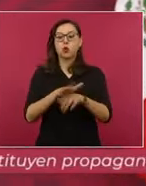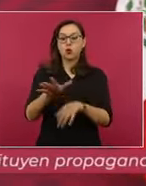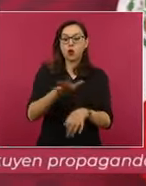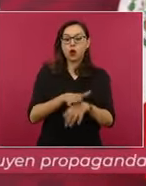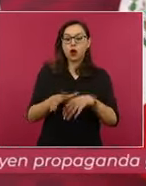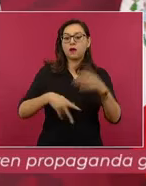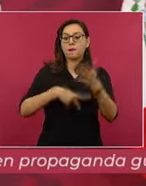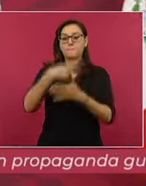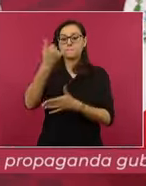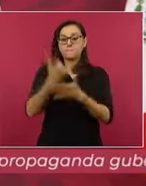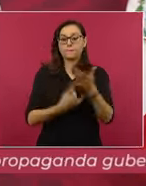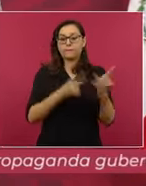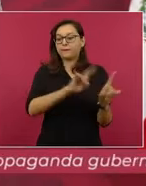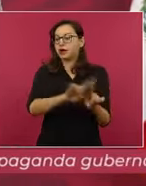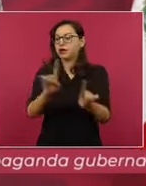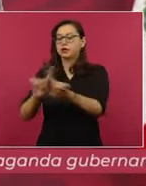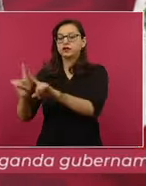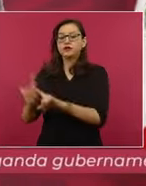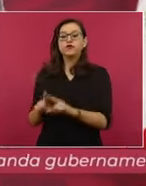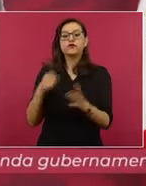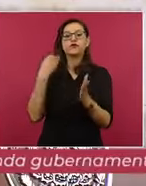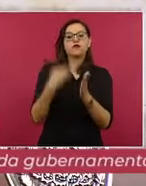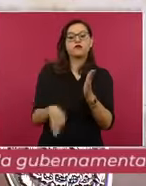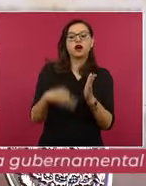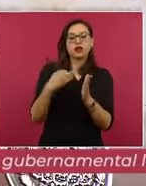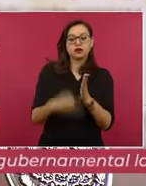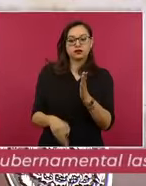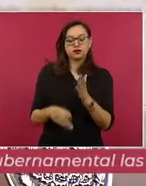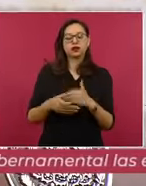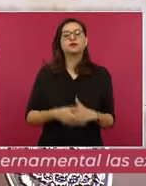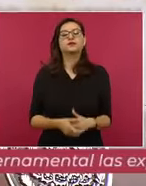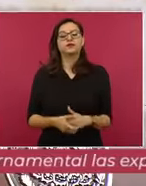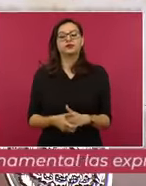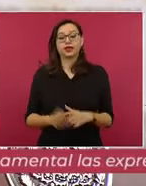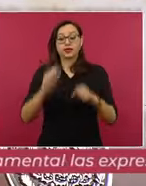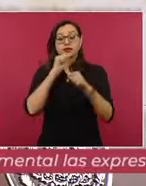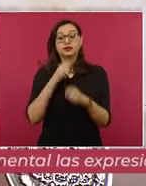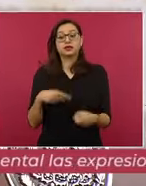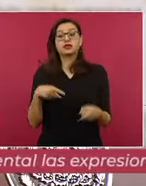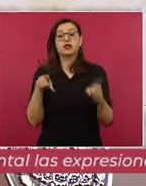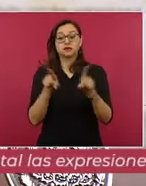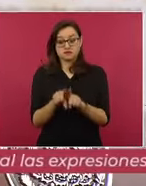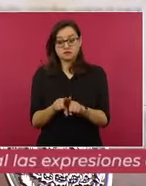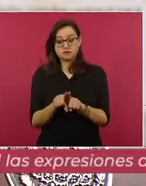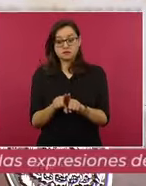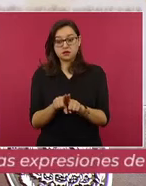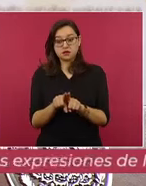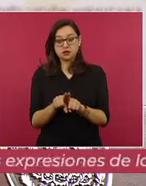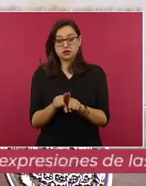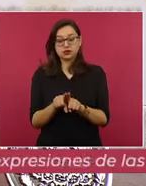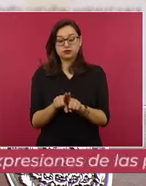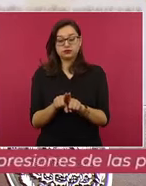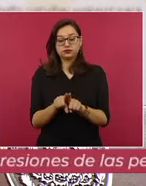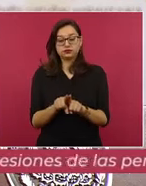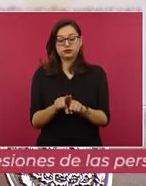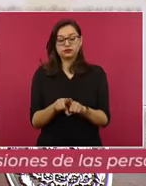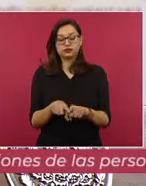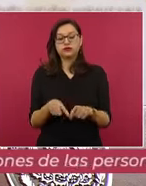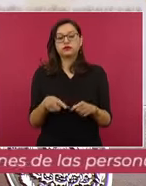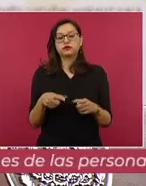falta, y también se pidió que se informara sobre